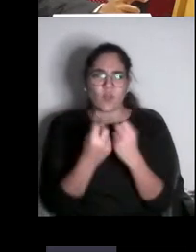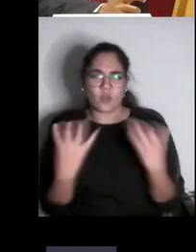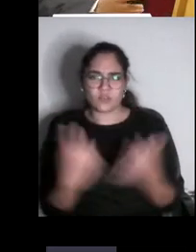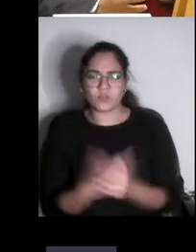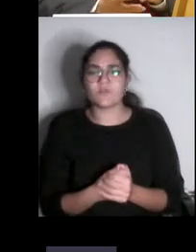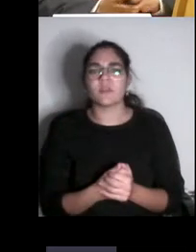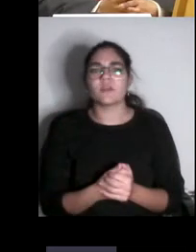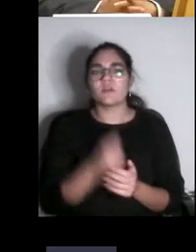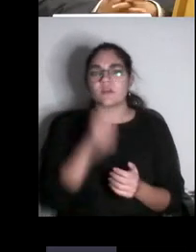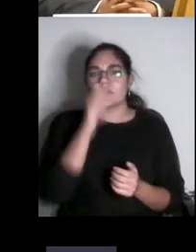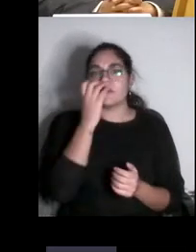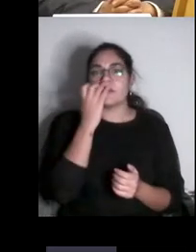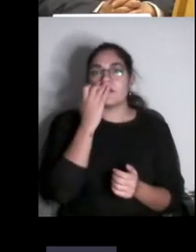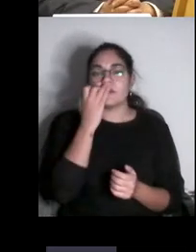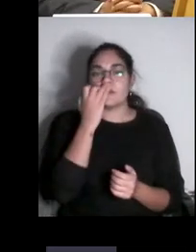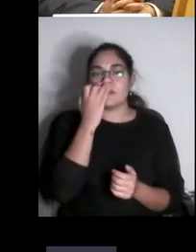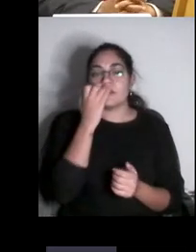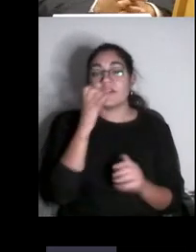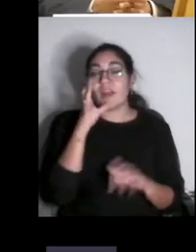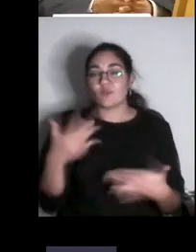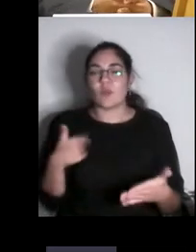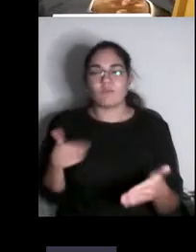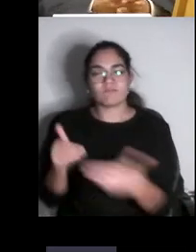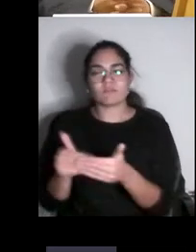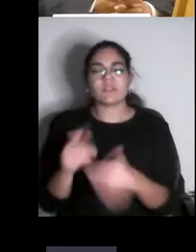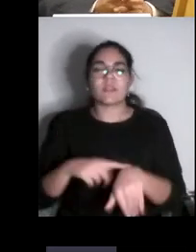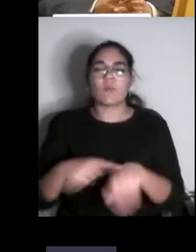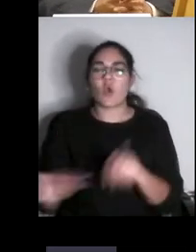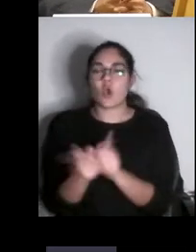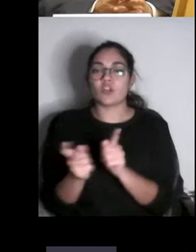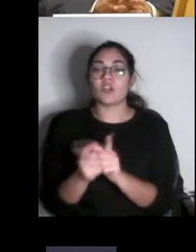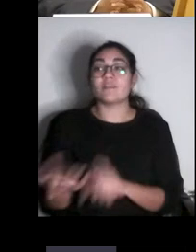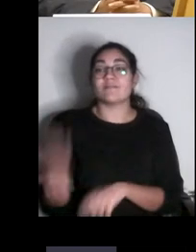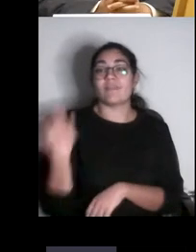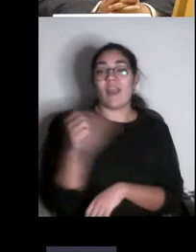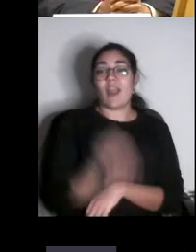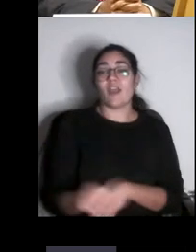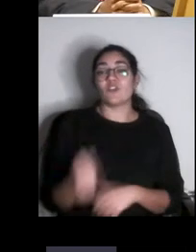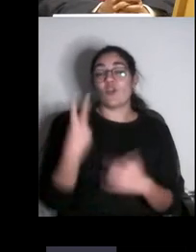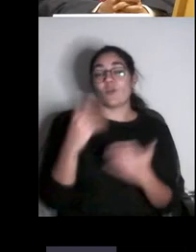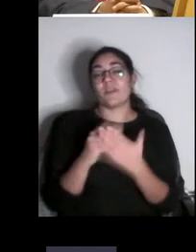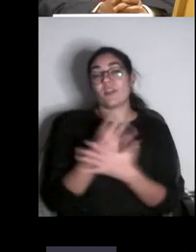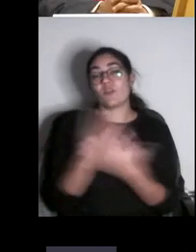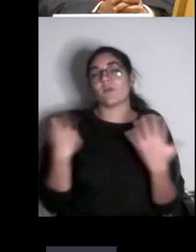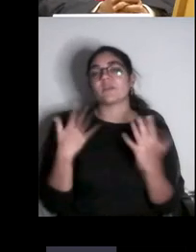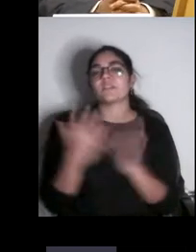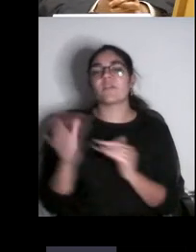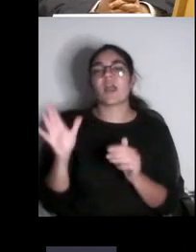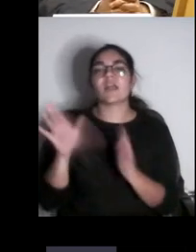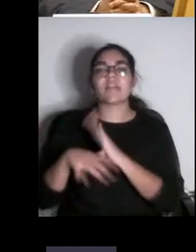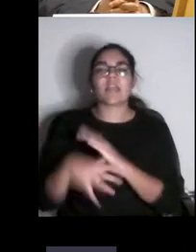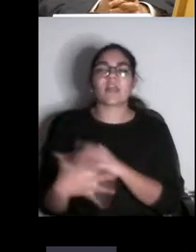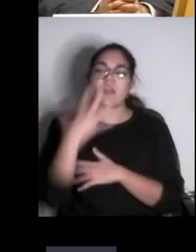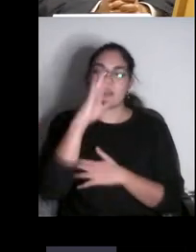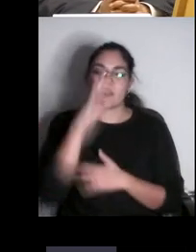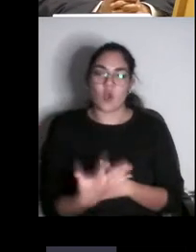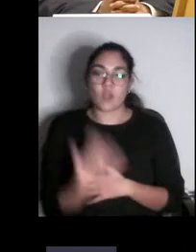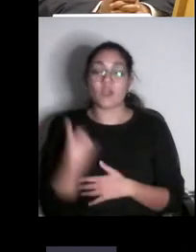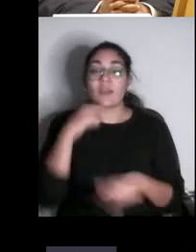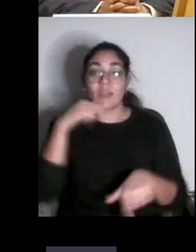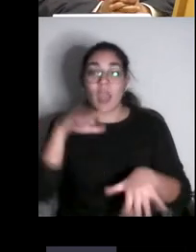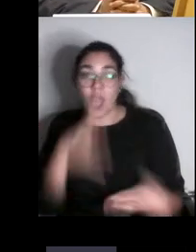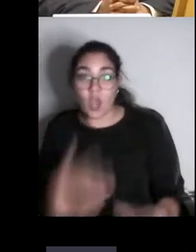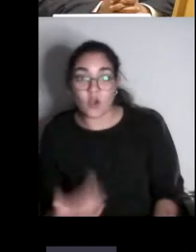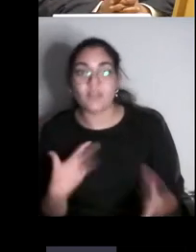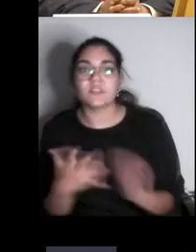tarde, en 2019. Y los datos lo que nos muestran es que su inserción laboral es mucho más elevada que el